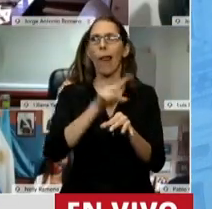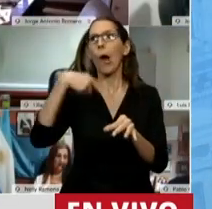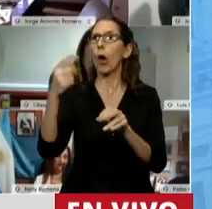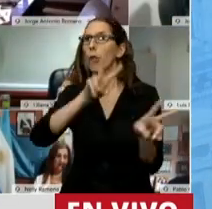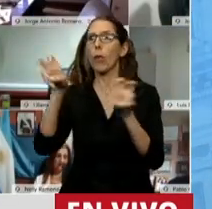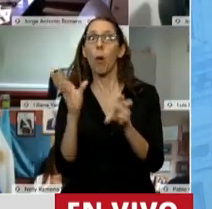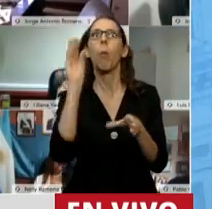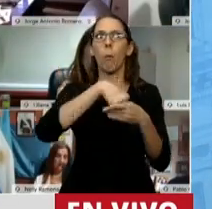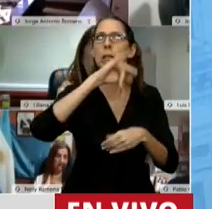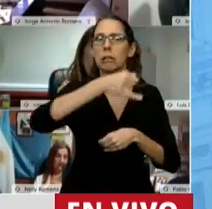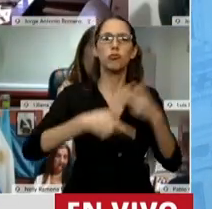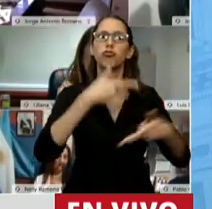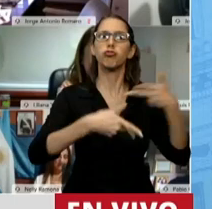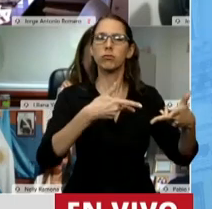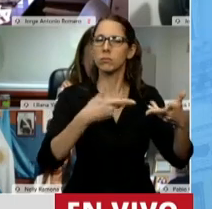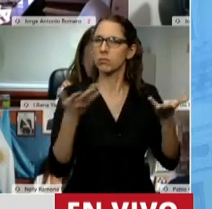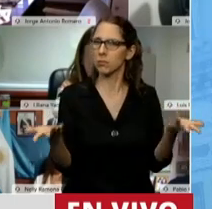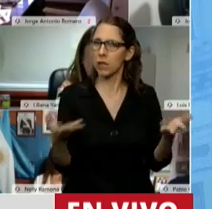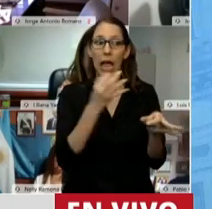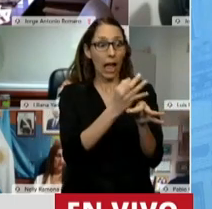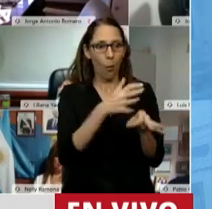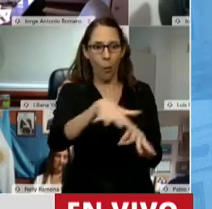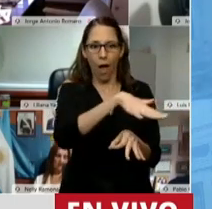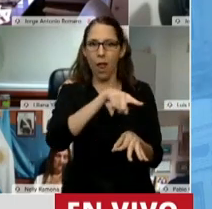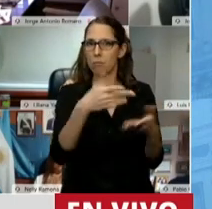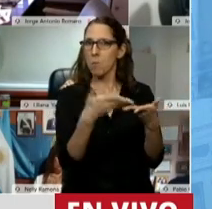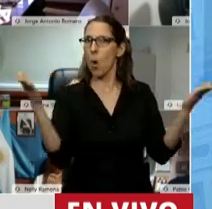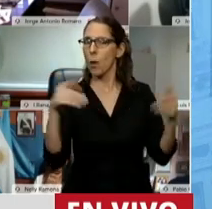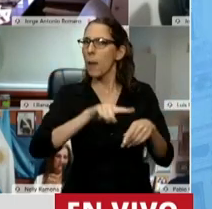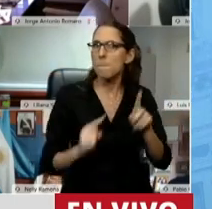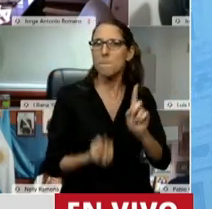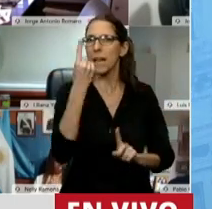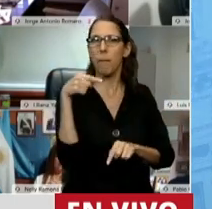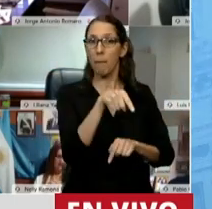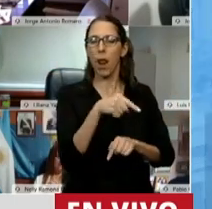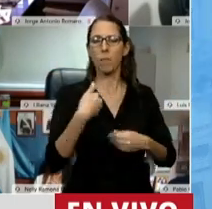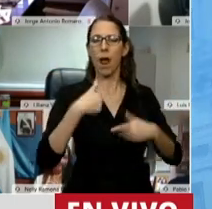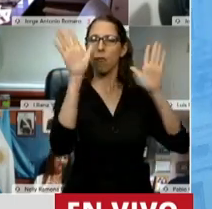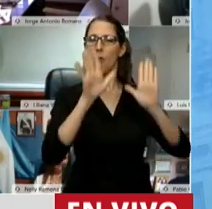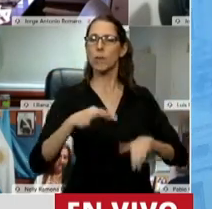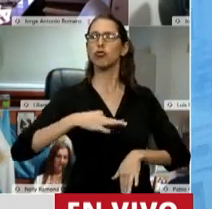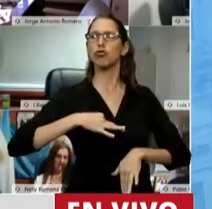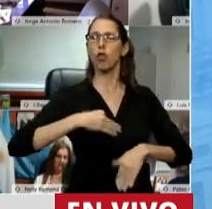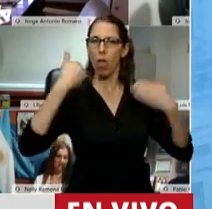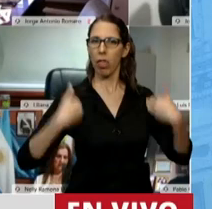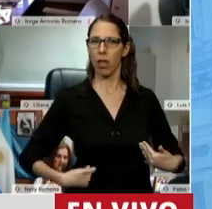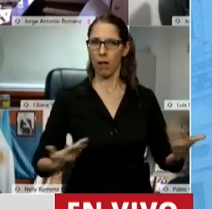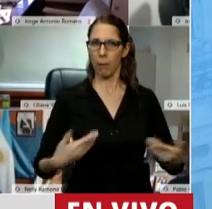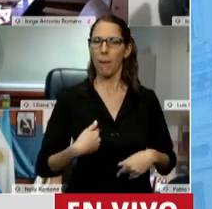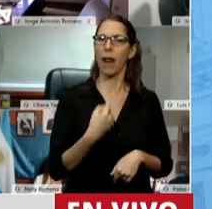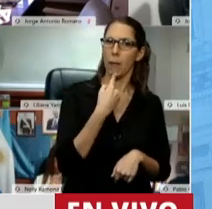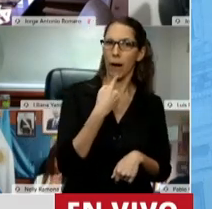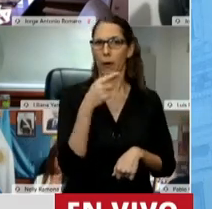que las escuelas deben ser el primer espacio público de ciudadanía para que los chicos y chicas